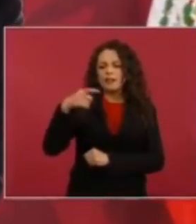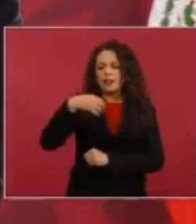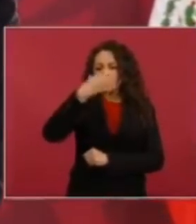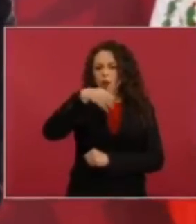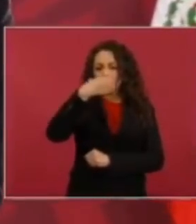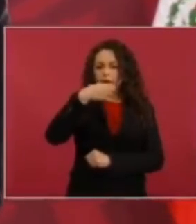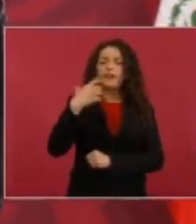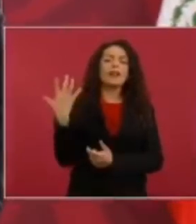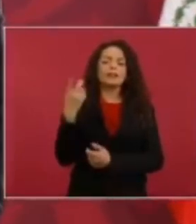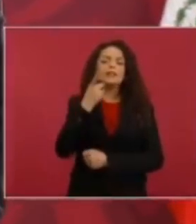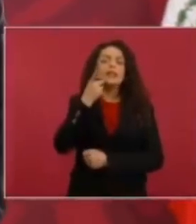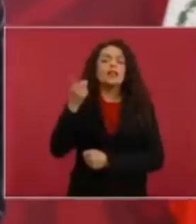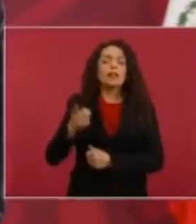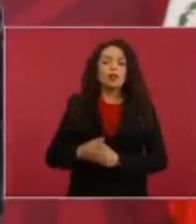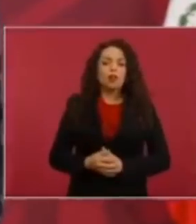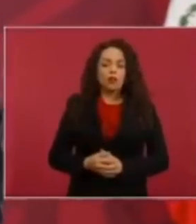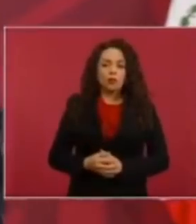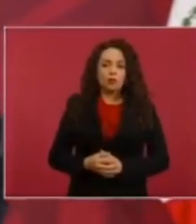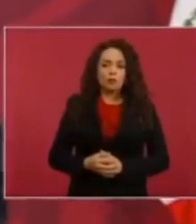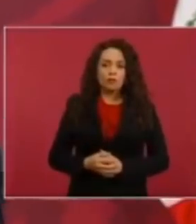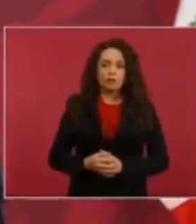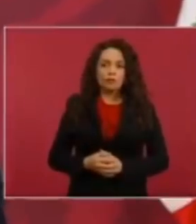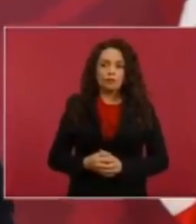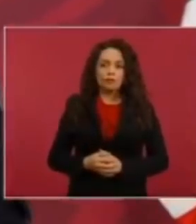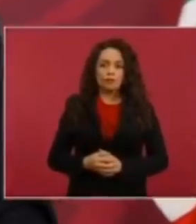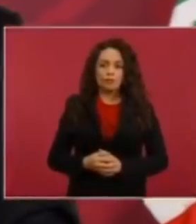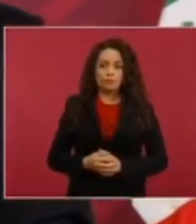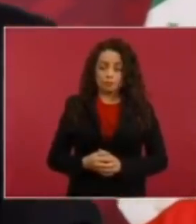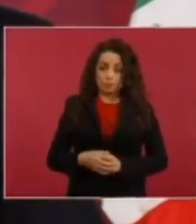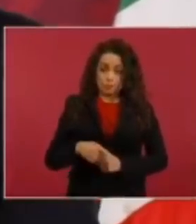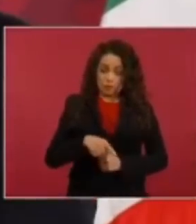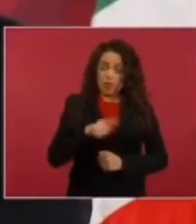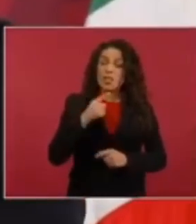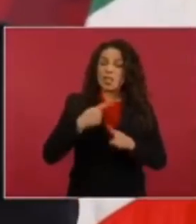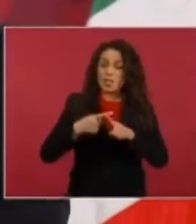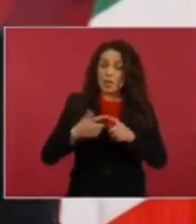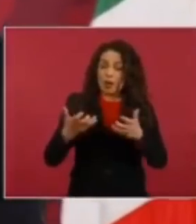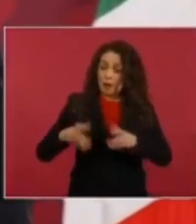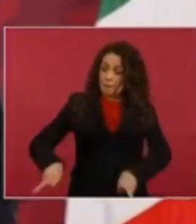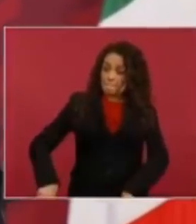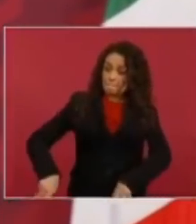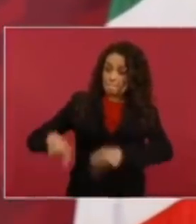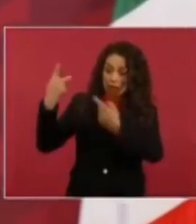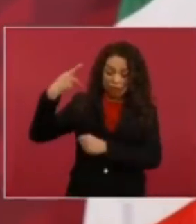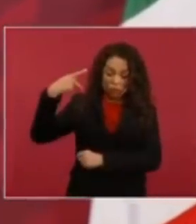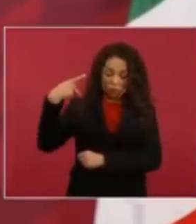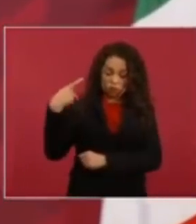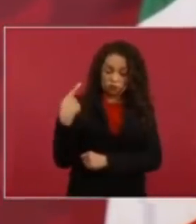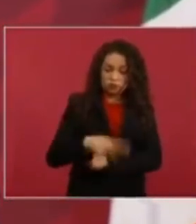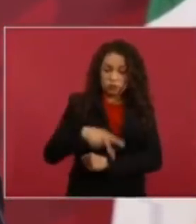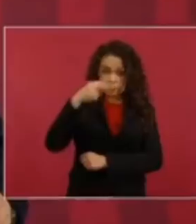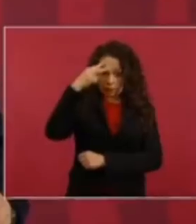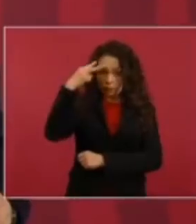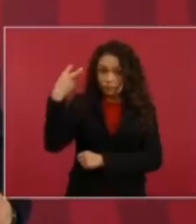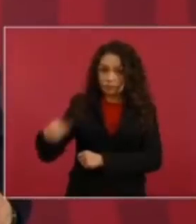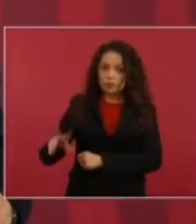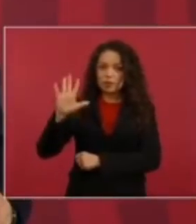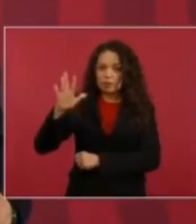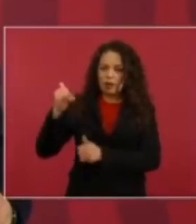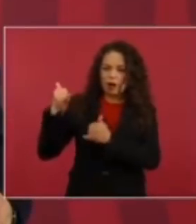naturales del país a extranjeros es traidor a la patria